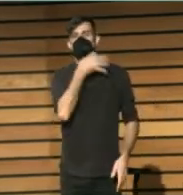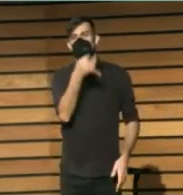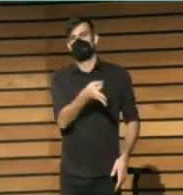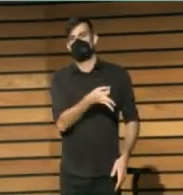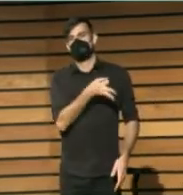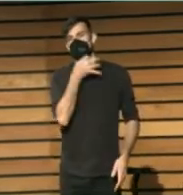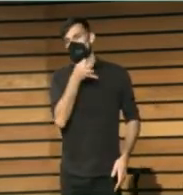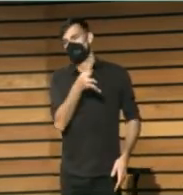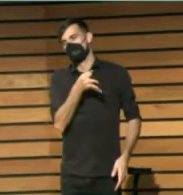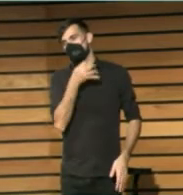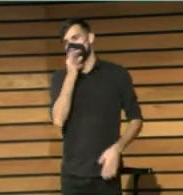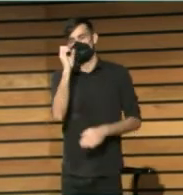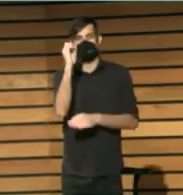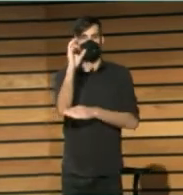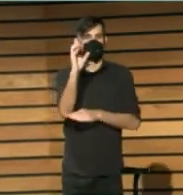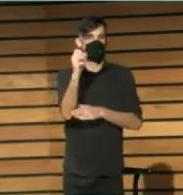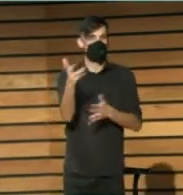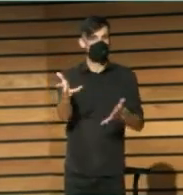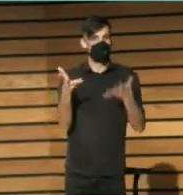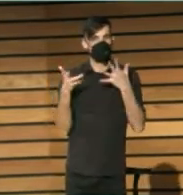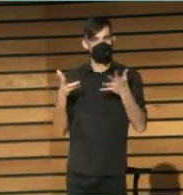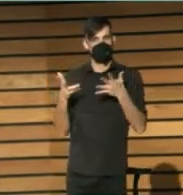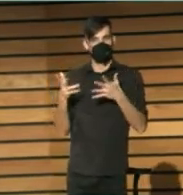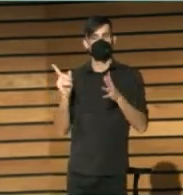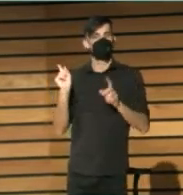contar, encontrarme y contar.